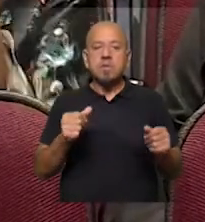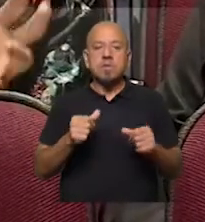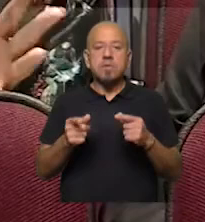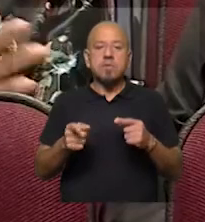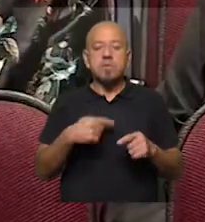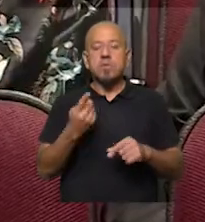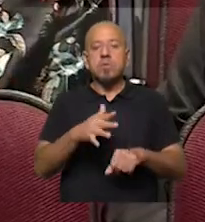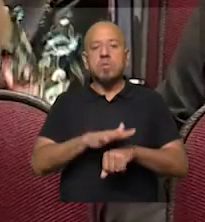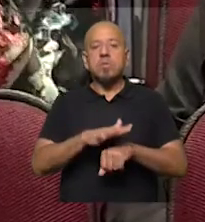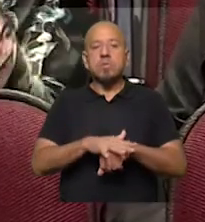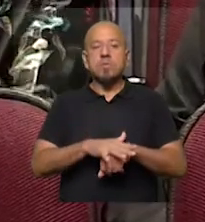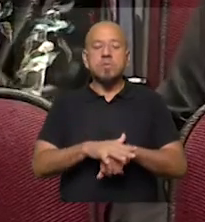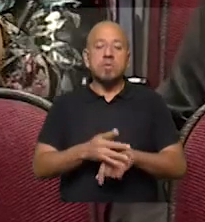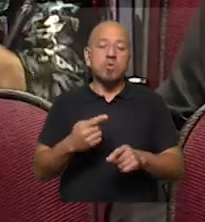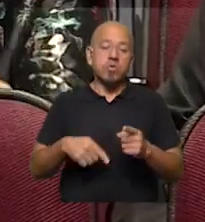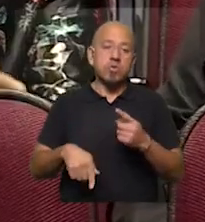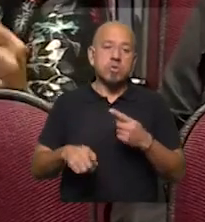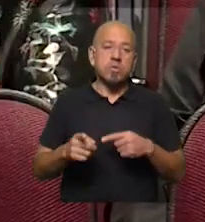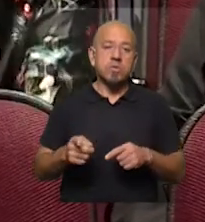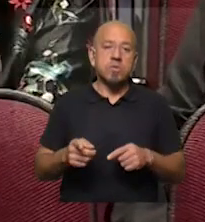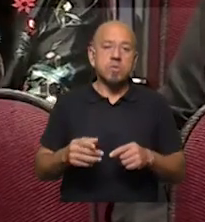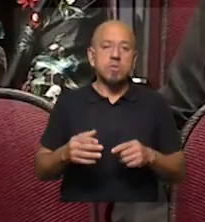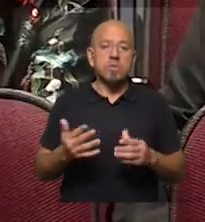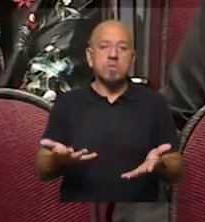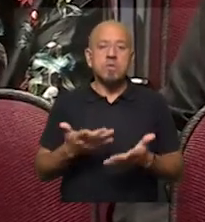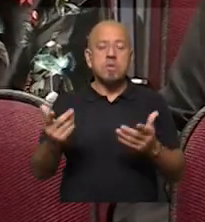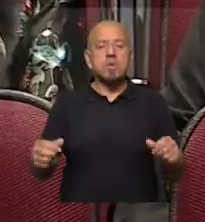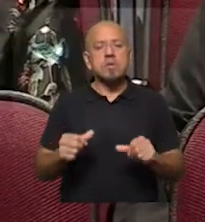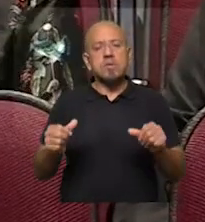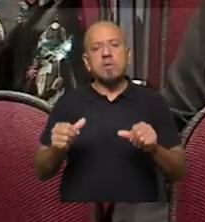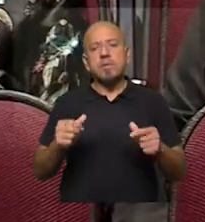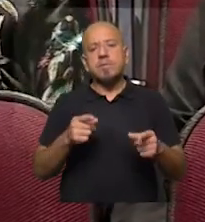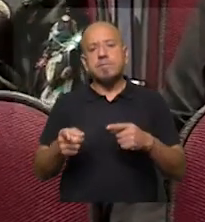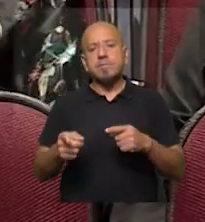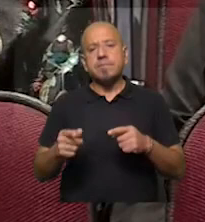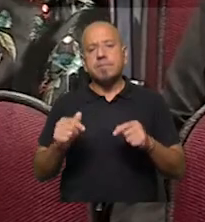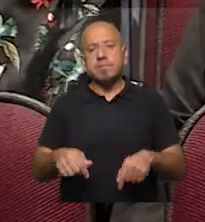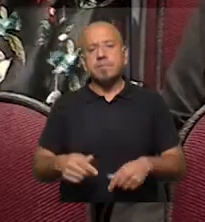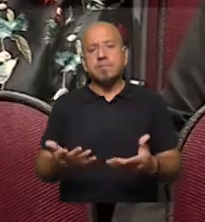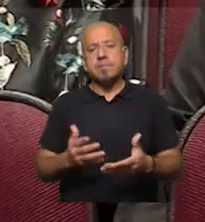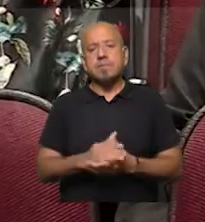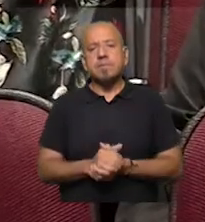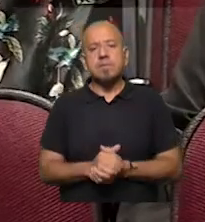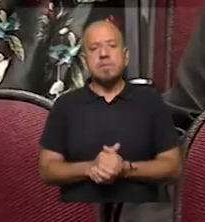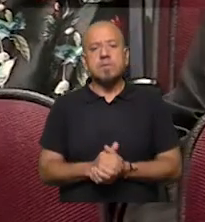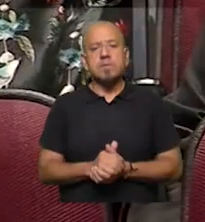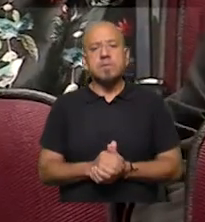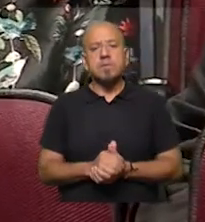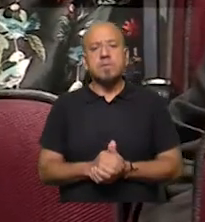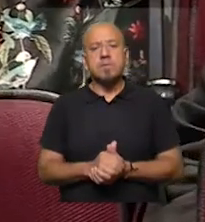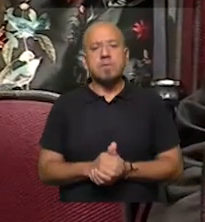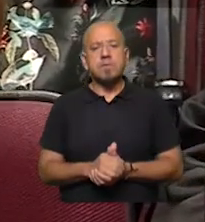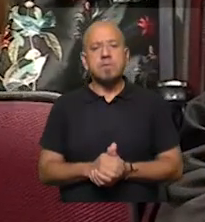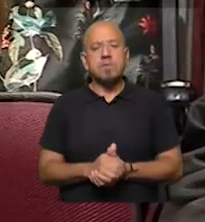en otras circunstancias, y estarla interpretando ahora en este presente. Bueno, en